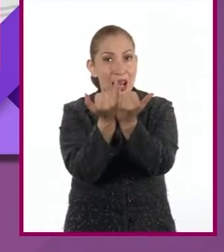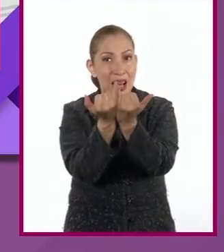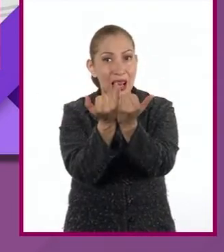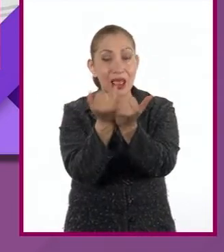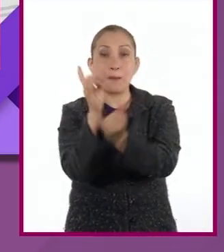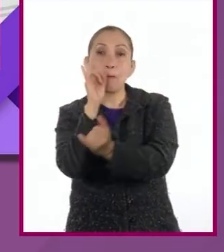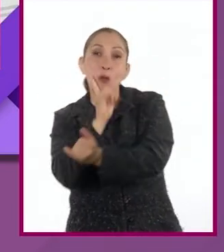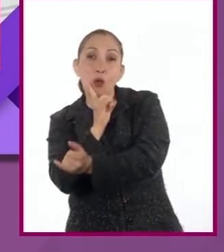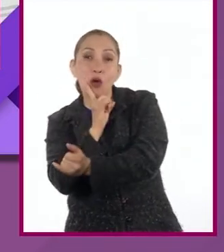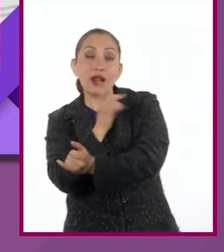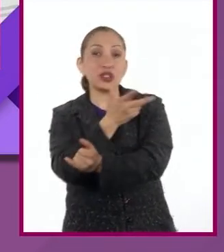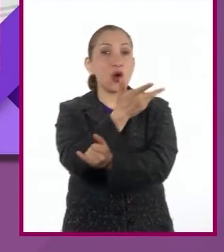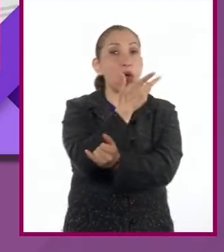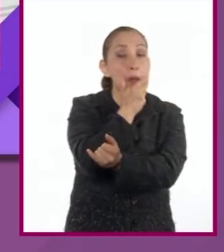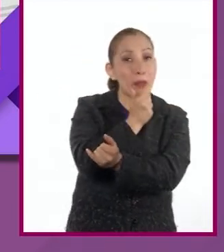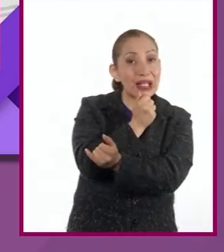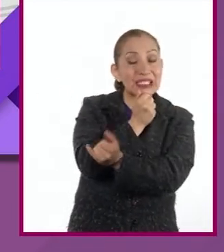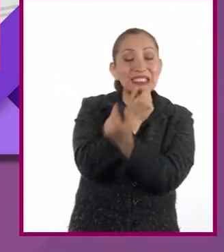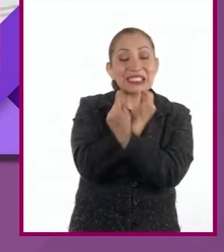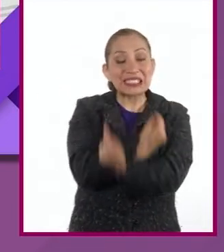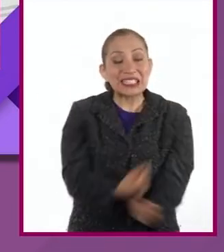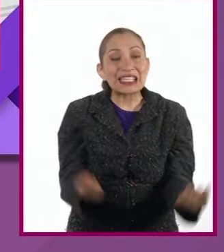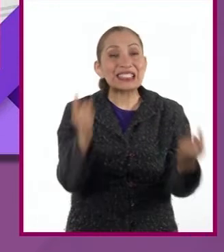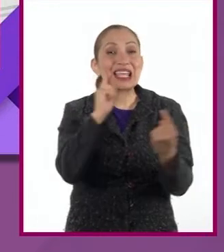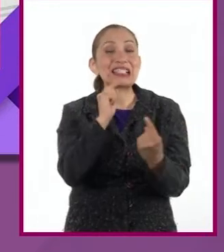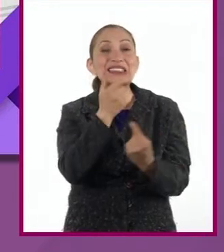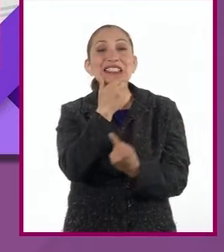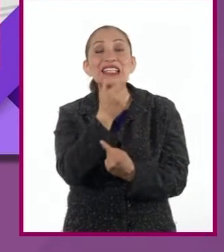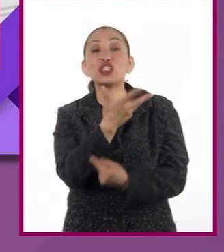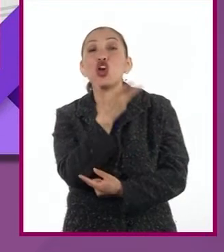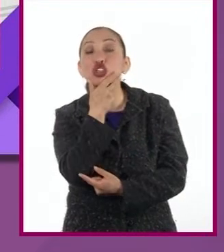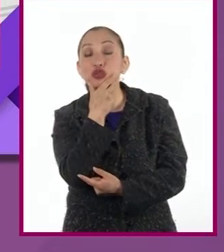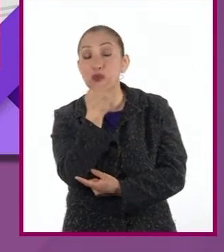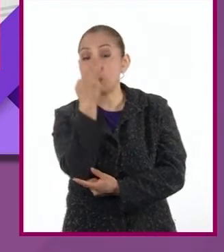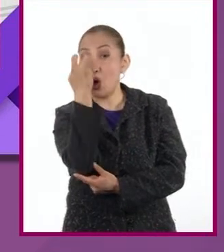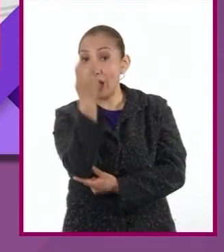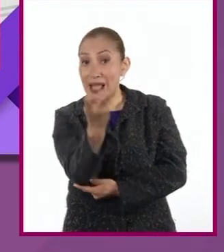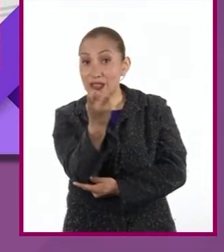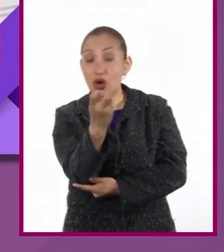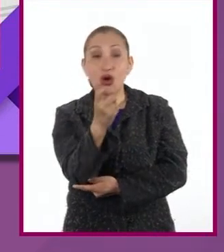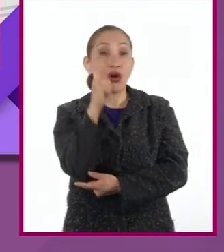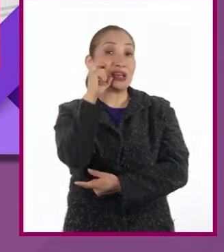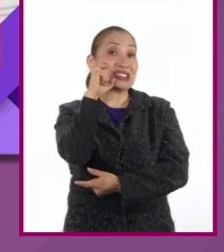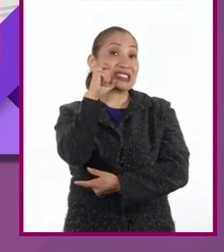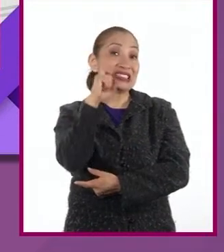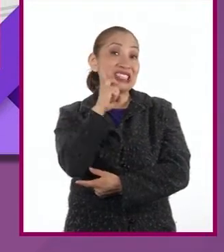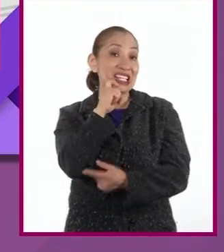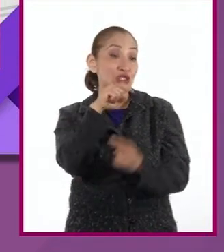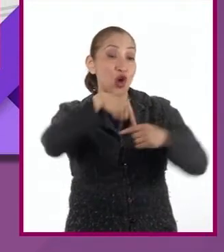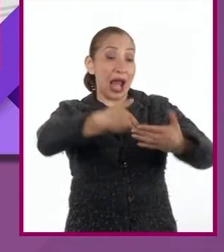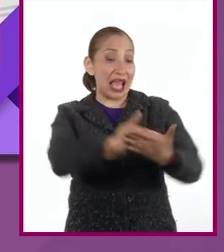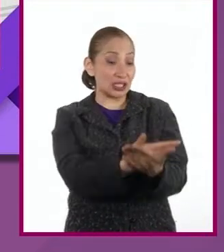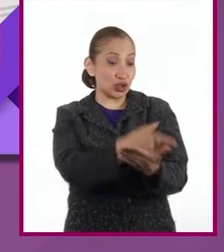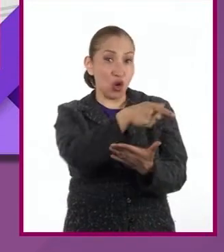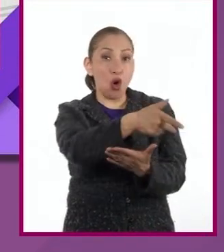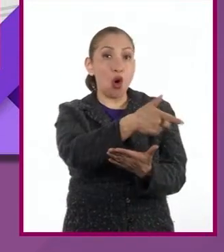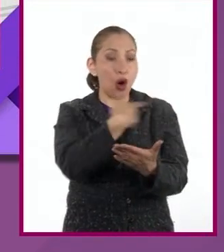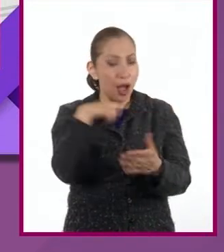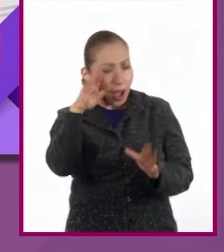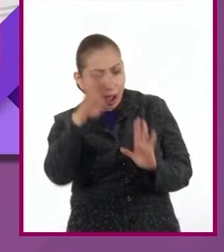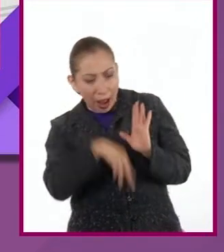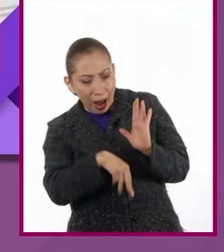las mujeres, hombres, niñas y niños. Por tanto, el sexo con el que hayamos nacido nunca